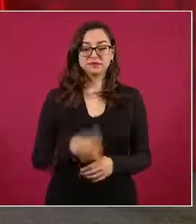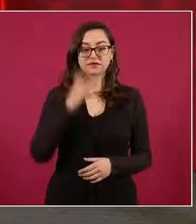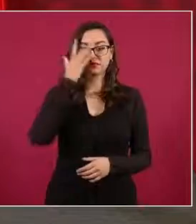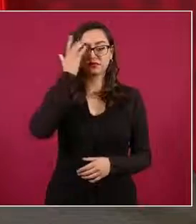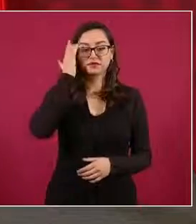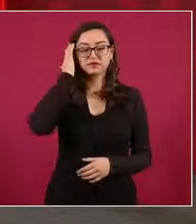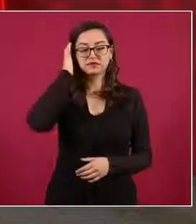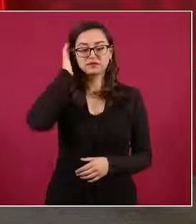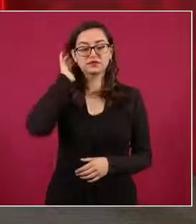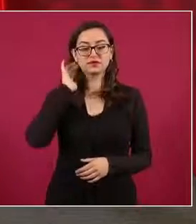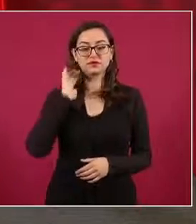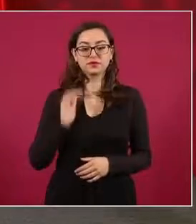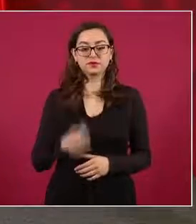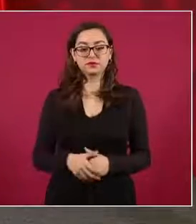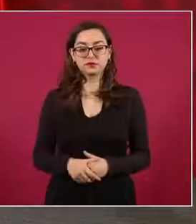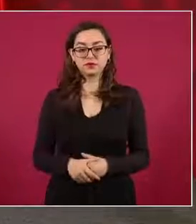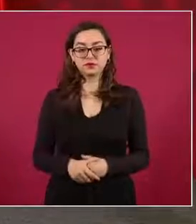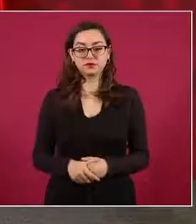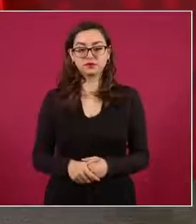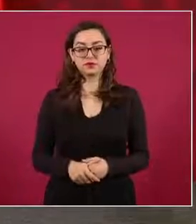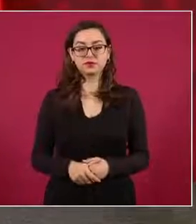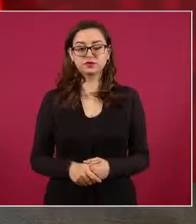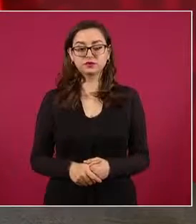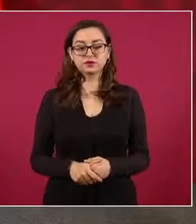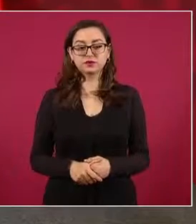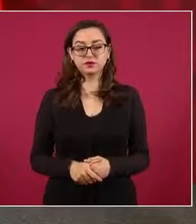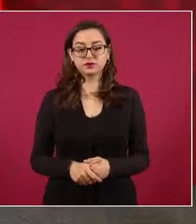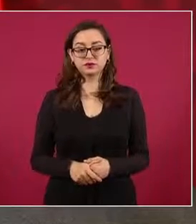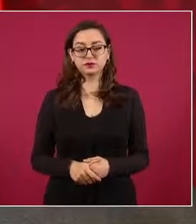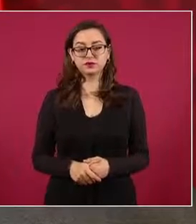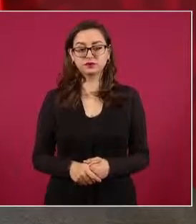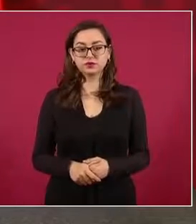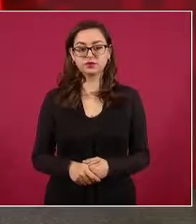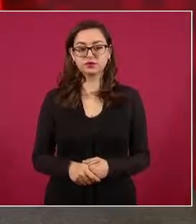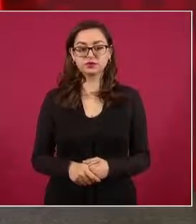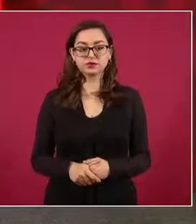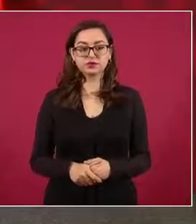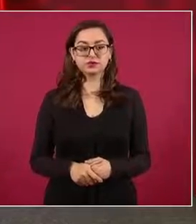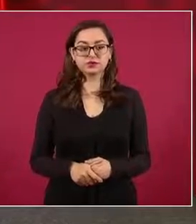ayer también vi, y esto